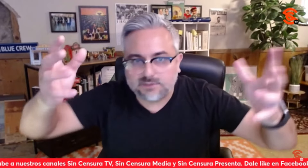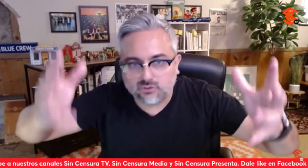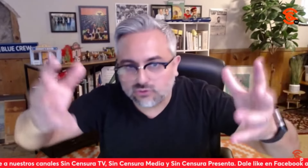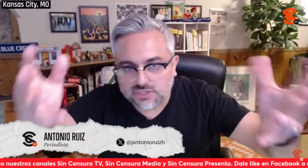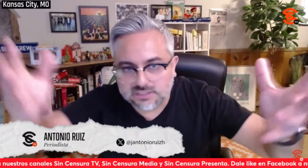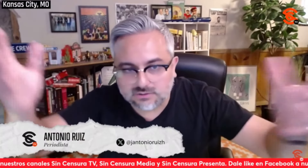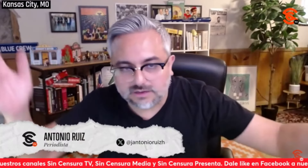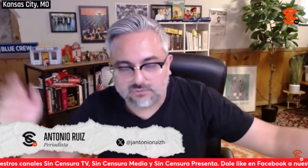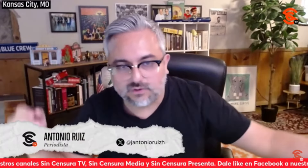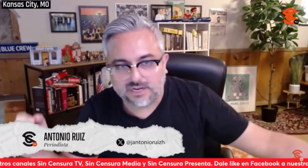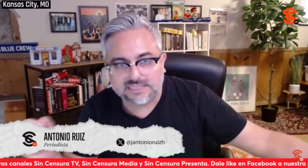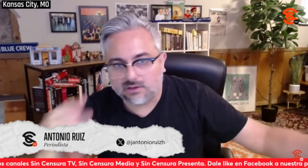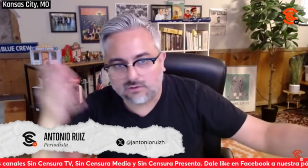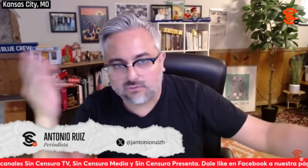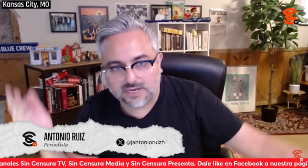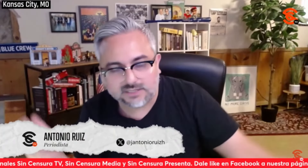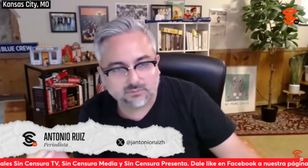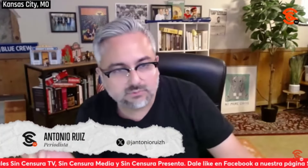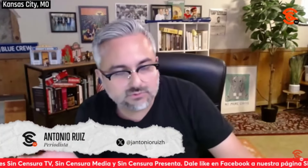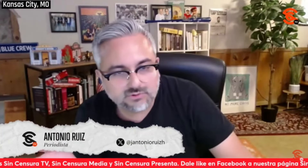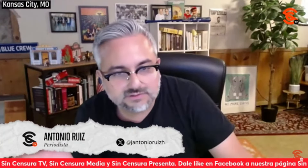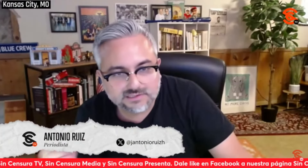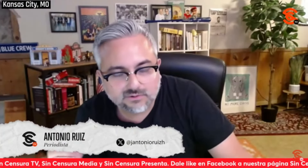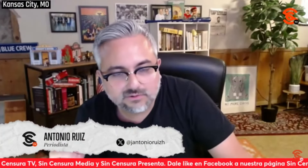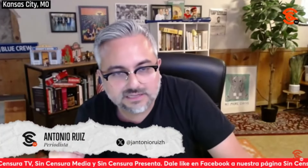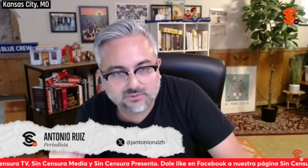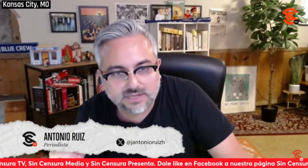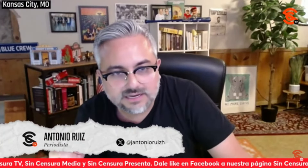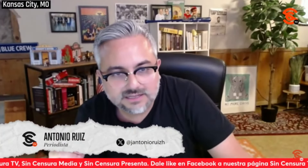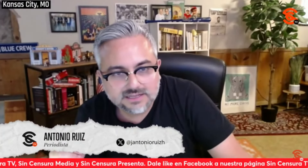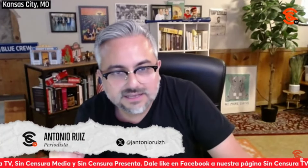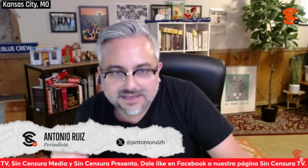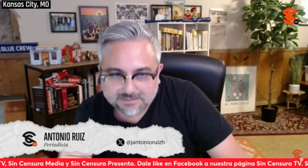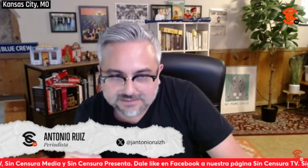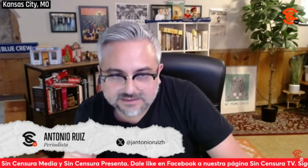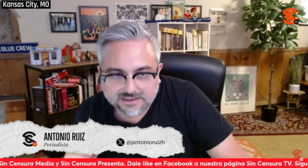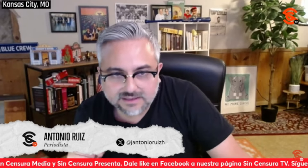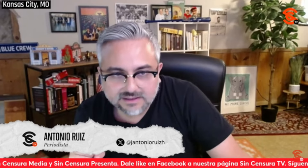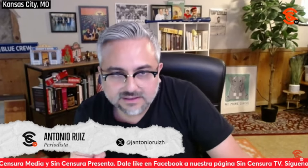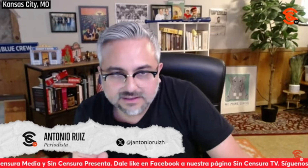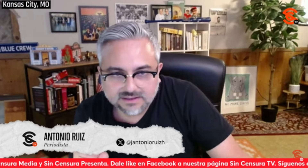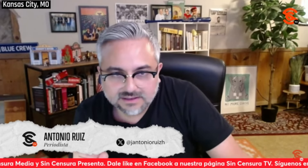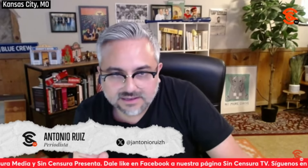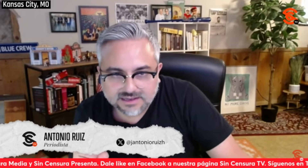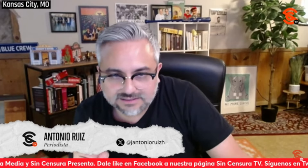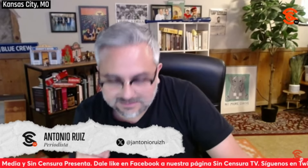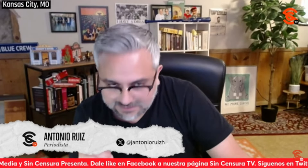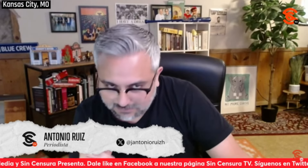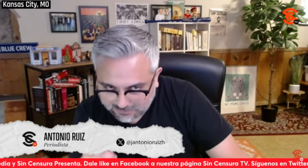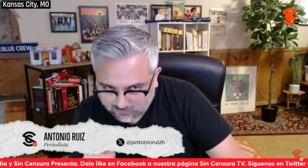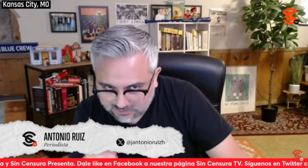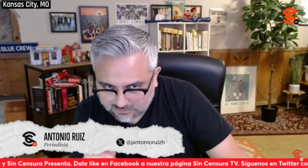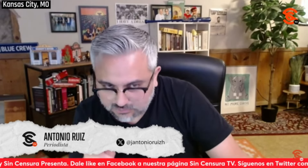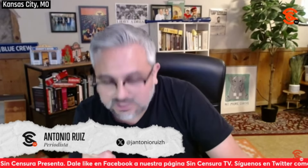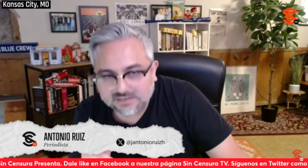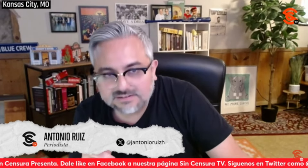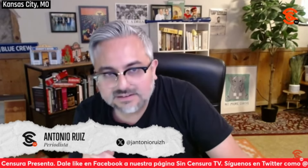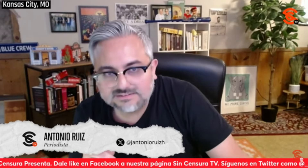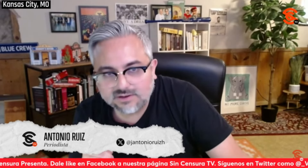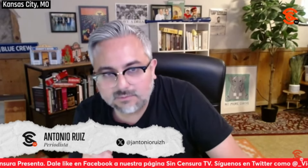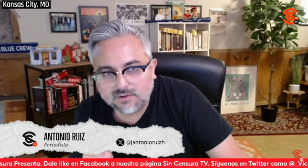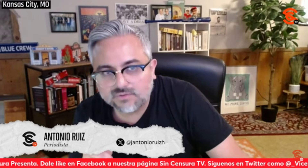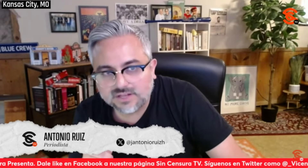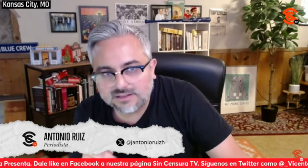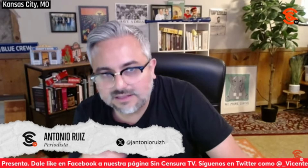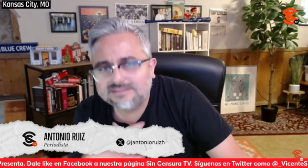el respeto Toñito a fulanita o a fulanito, pues no, es algo natural. Además de que, antes de que vaya usted a escuchar